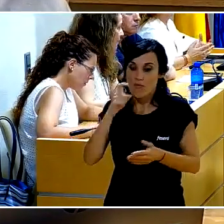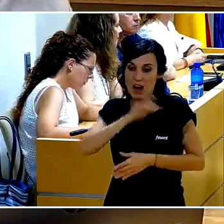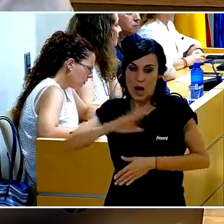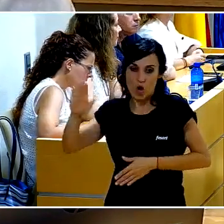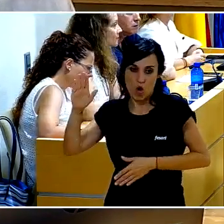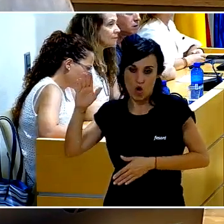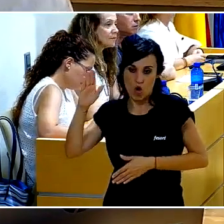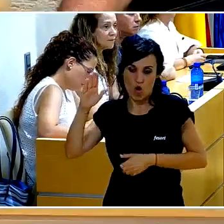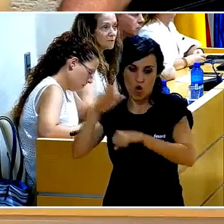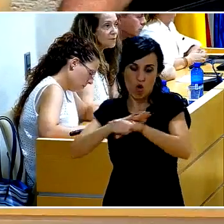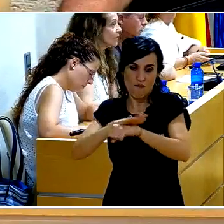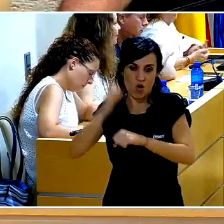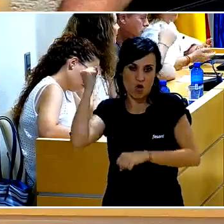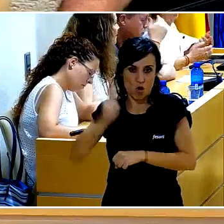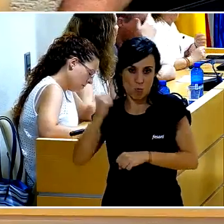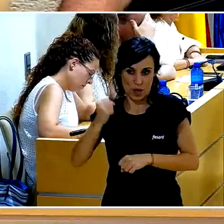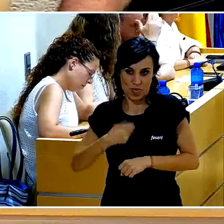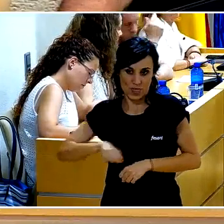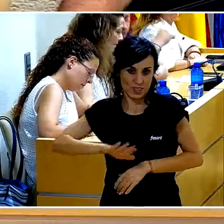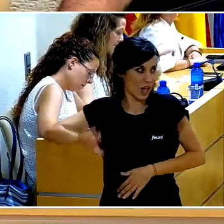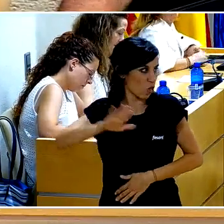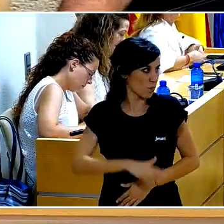también. Vale.